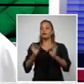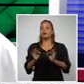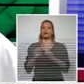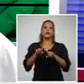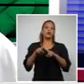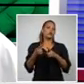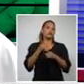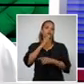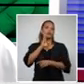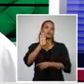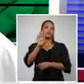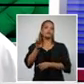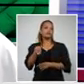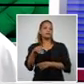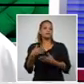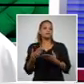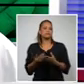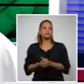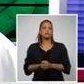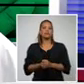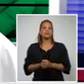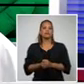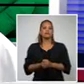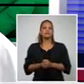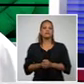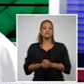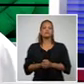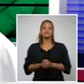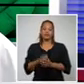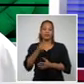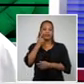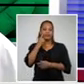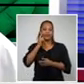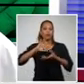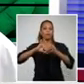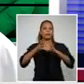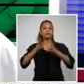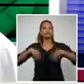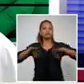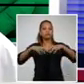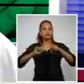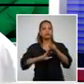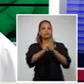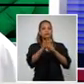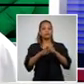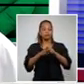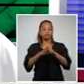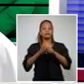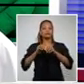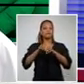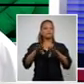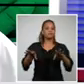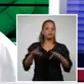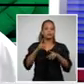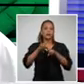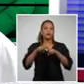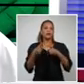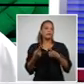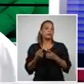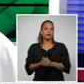decir es que expresan lo complejo de la situación epidemiológica. Y si para algo sirve,